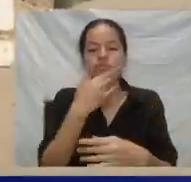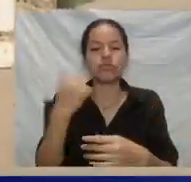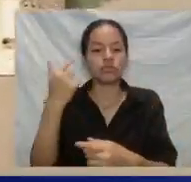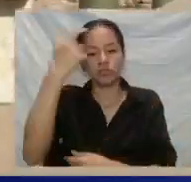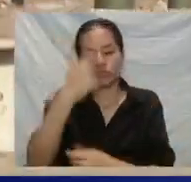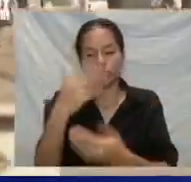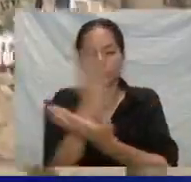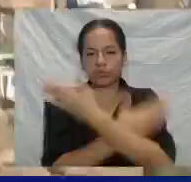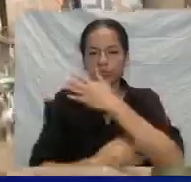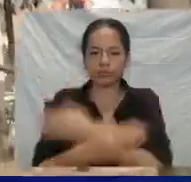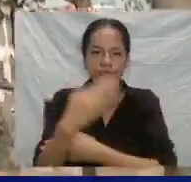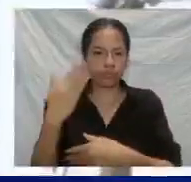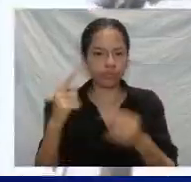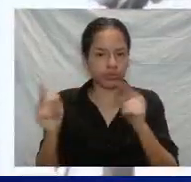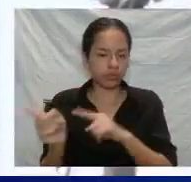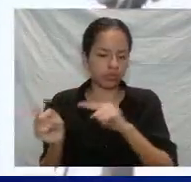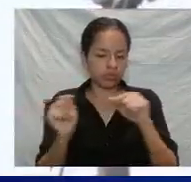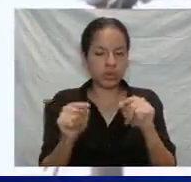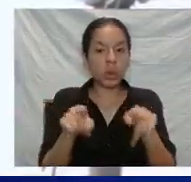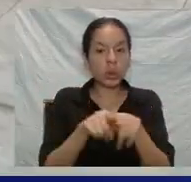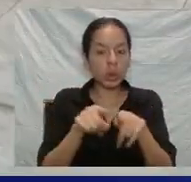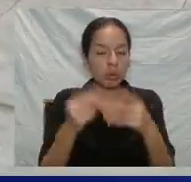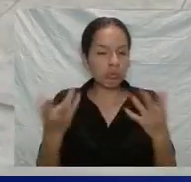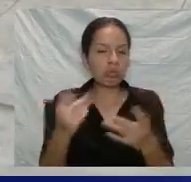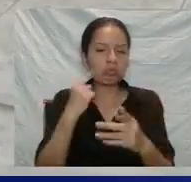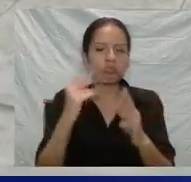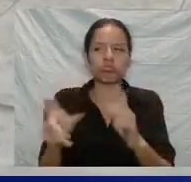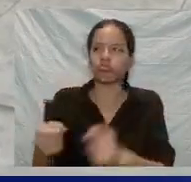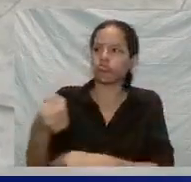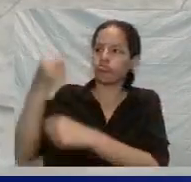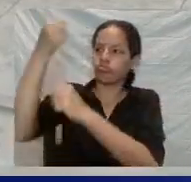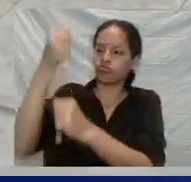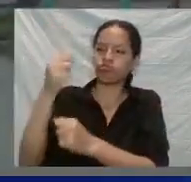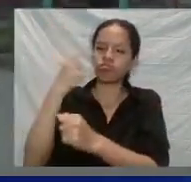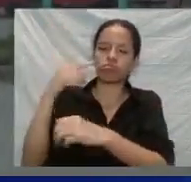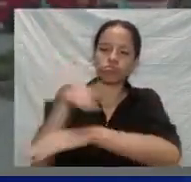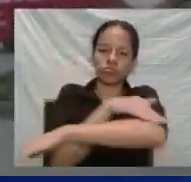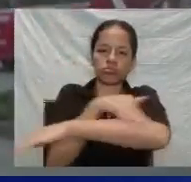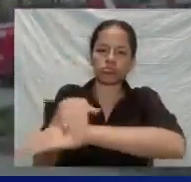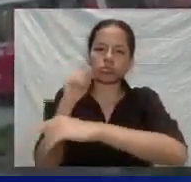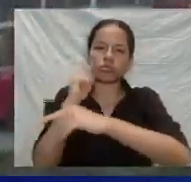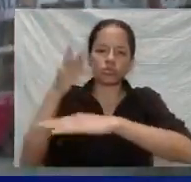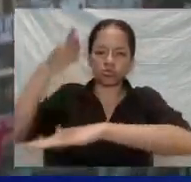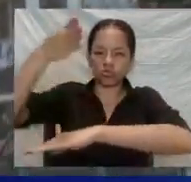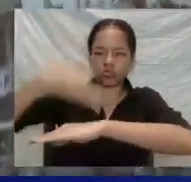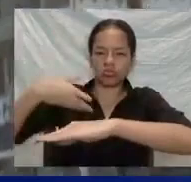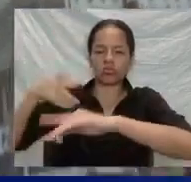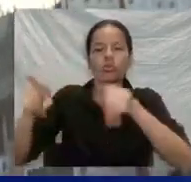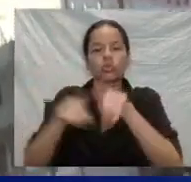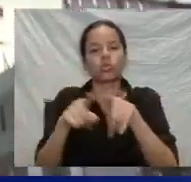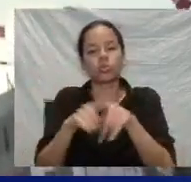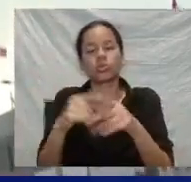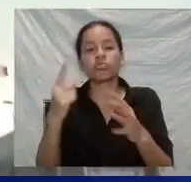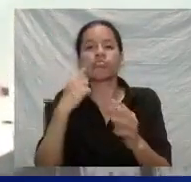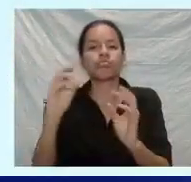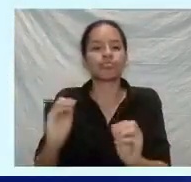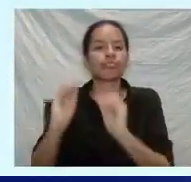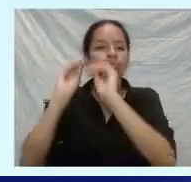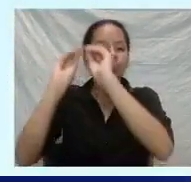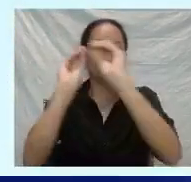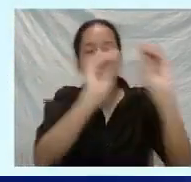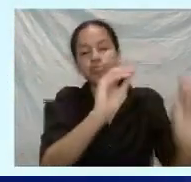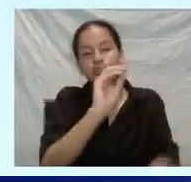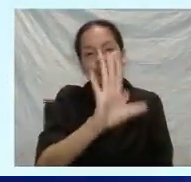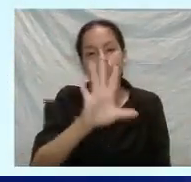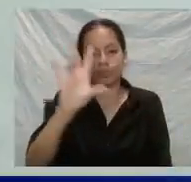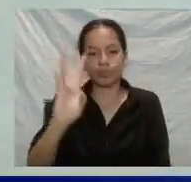paraderos la señalización horizontal y vertical en la zona invertida en los próximos días instalarán 57 semáforos con luces led